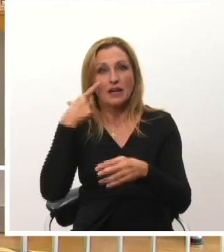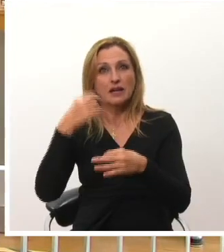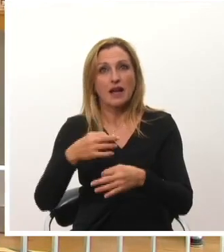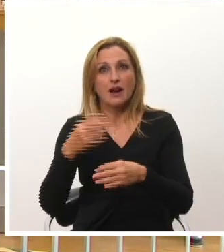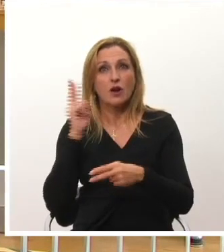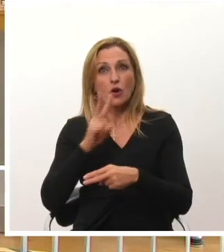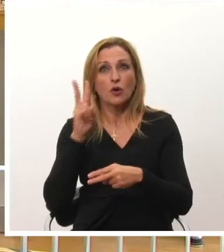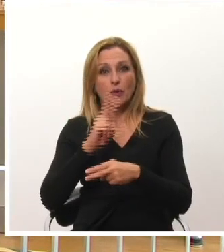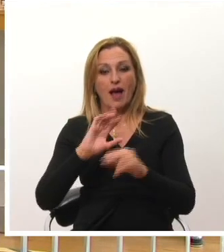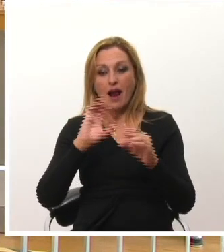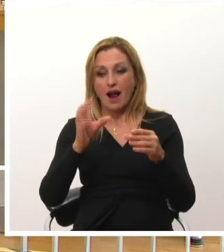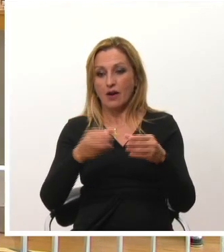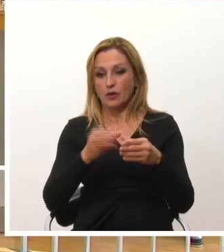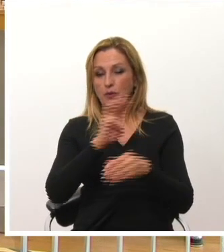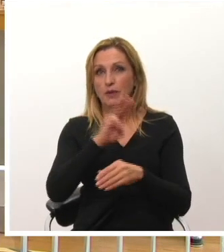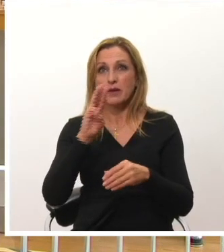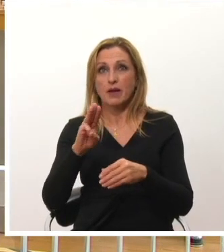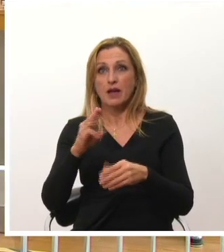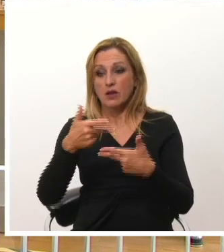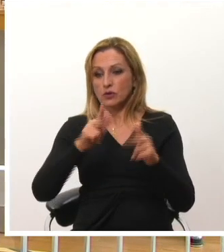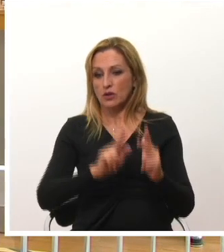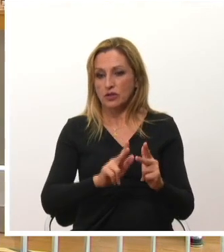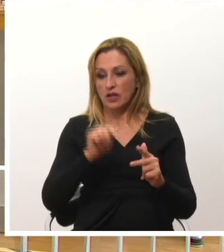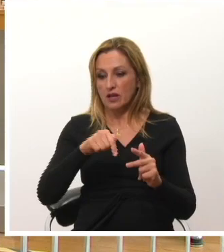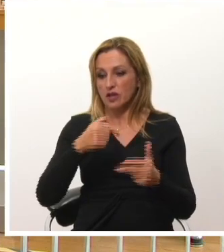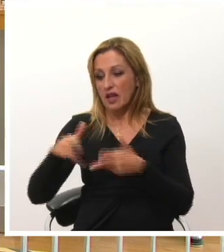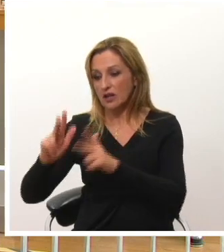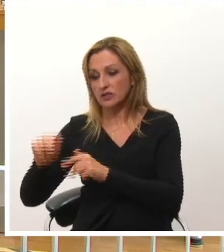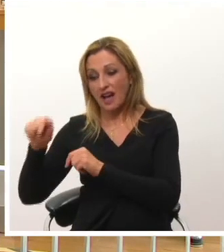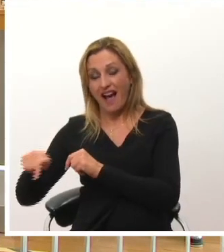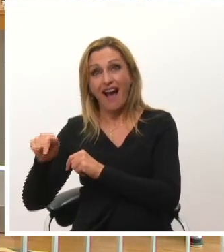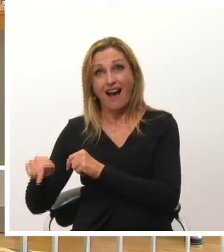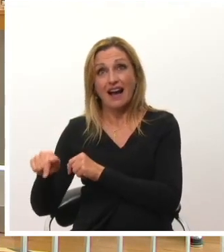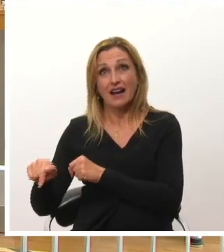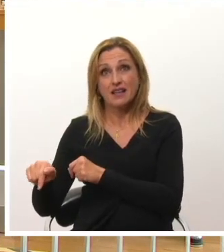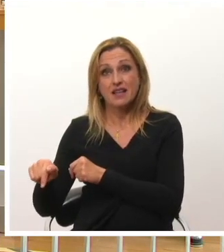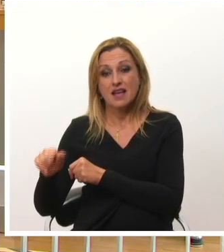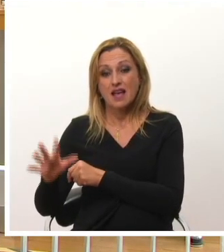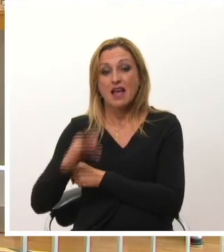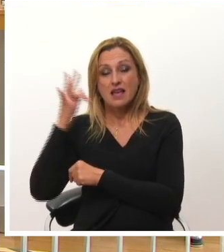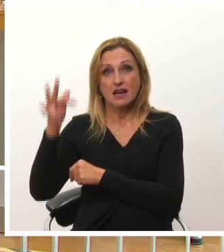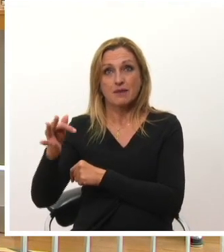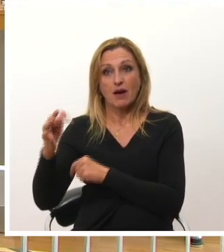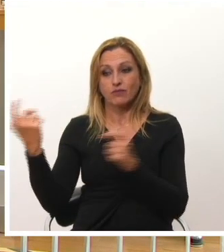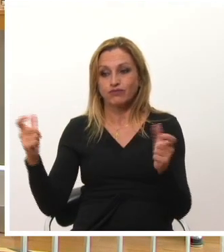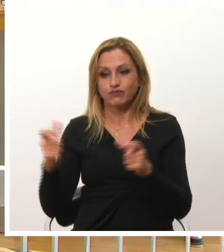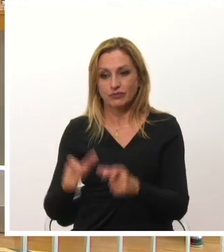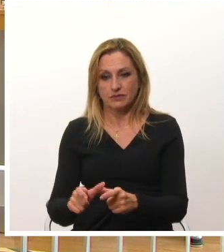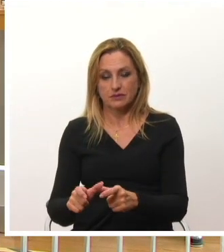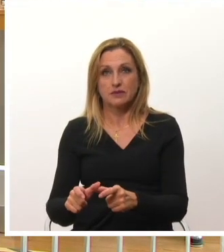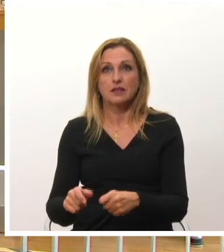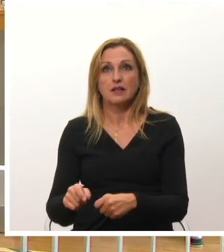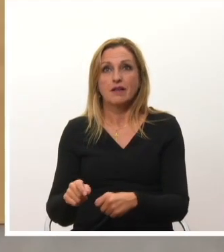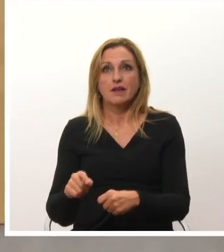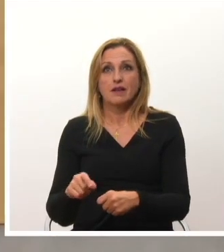al partido popular lo sienta ahí y a usted lo siente la sienta allí y además en orden descendente cada vez más en